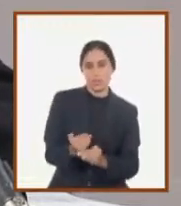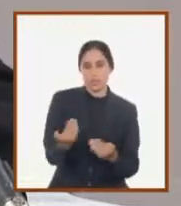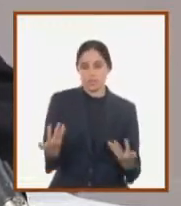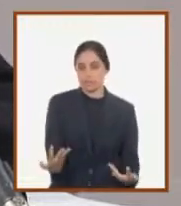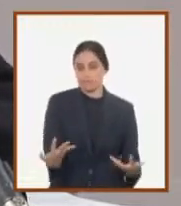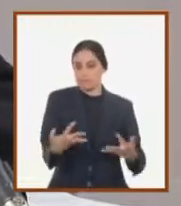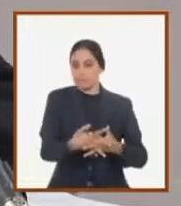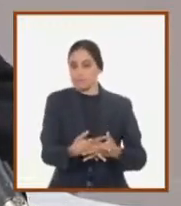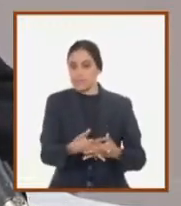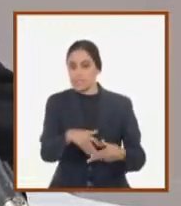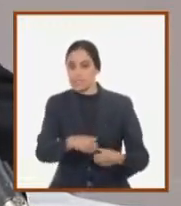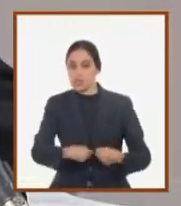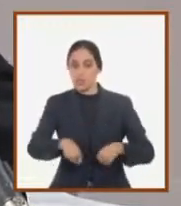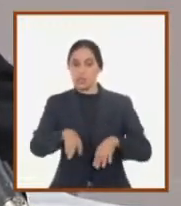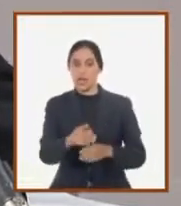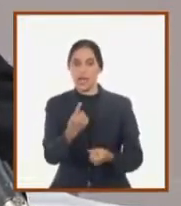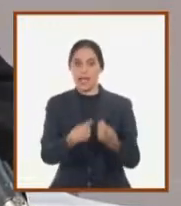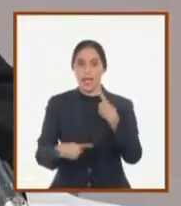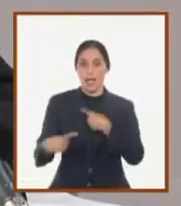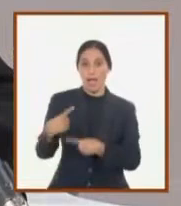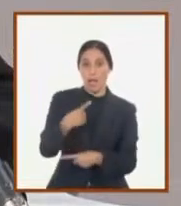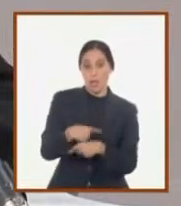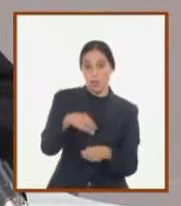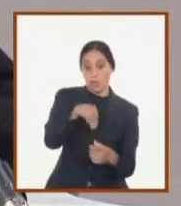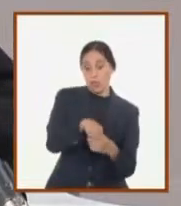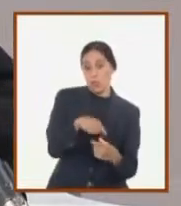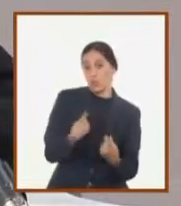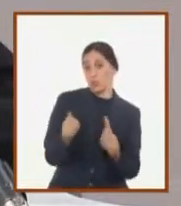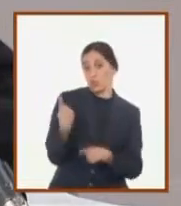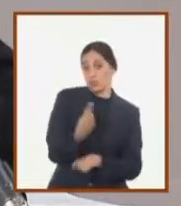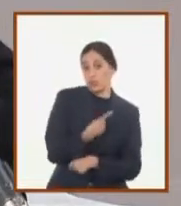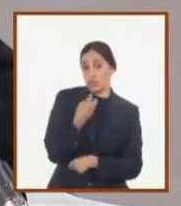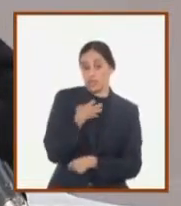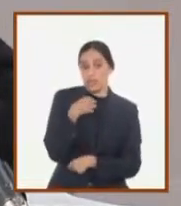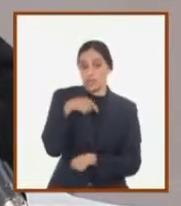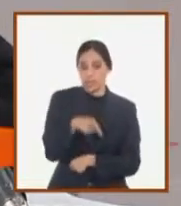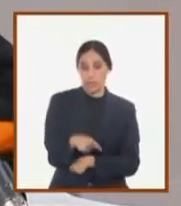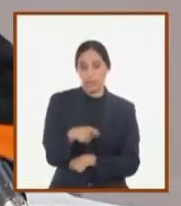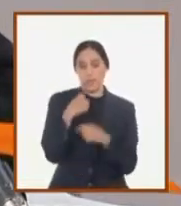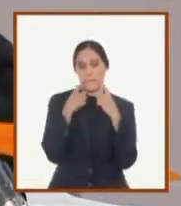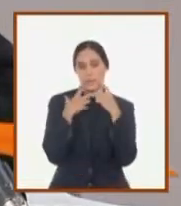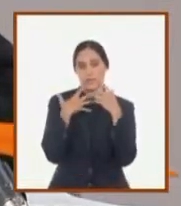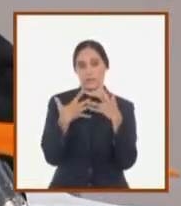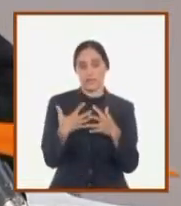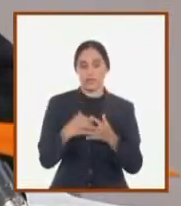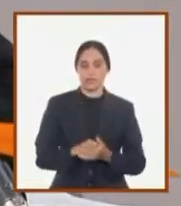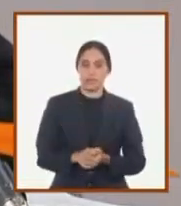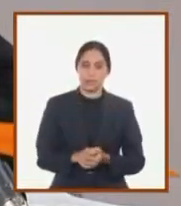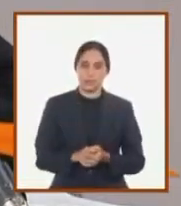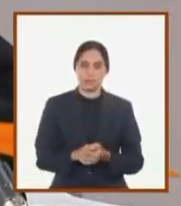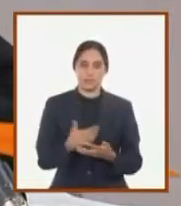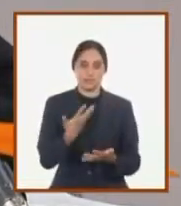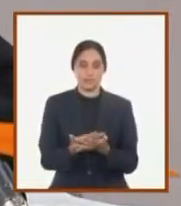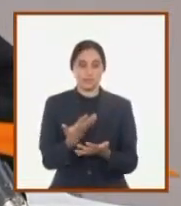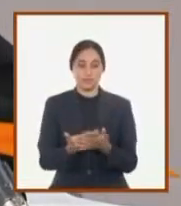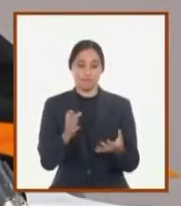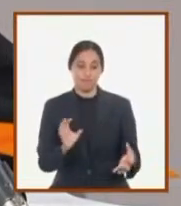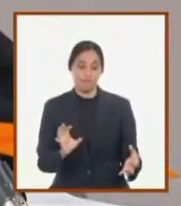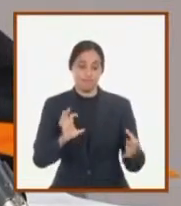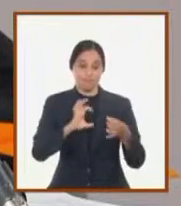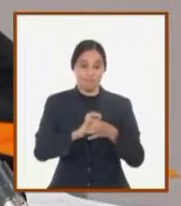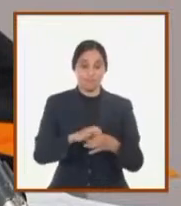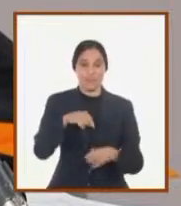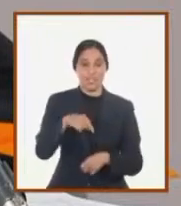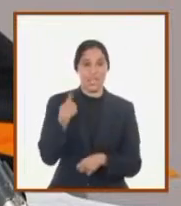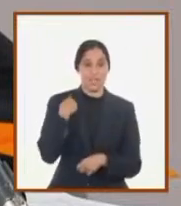socializar las investigaciones los fondos que tenemos y por eso es su importancia la Génesis de nuestra editorial está en el